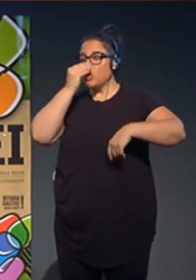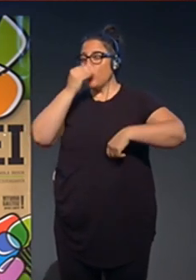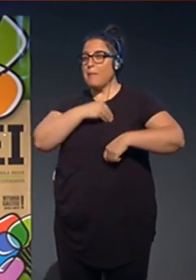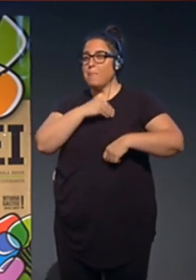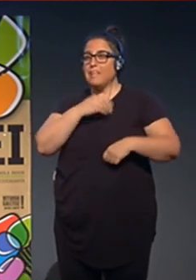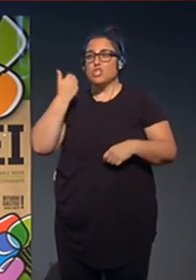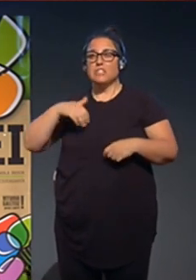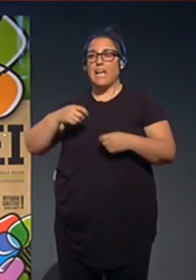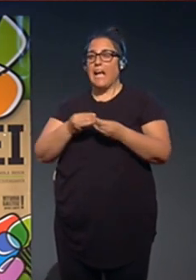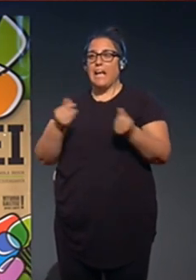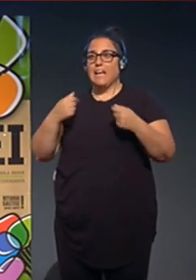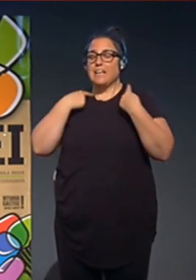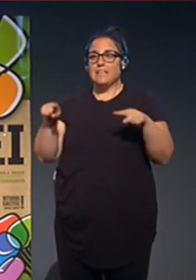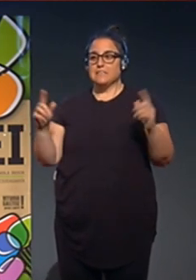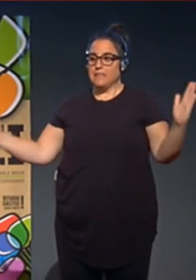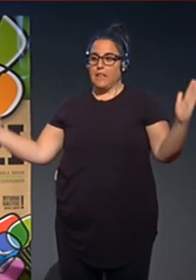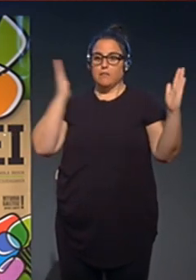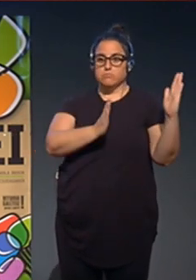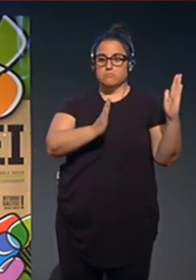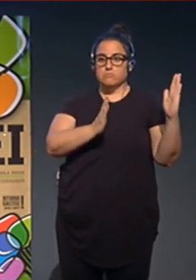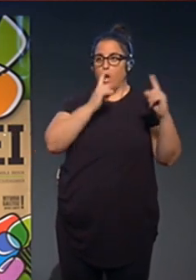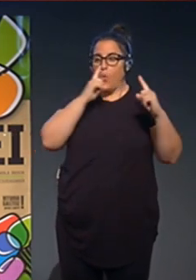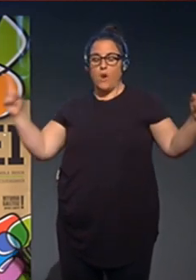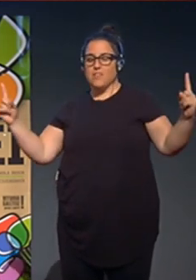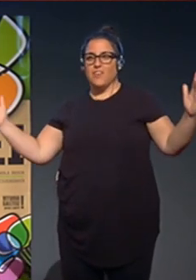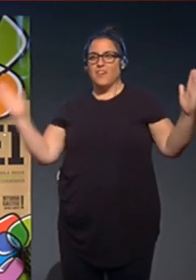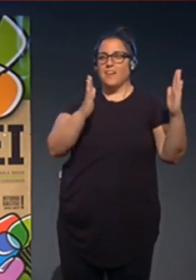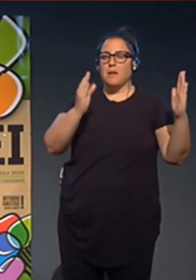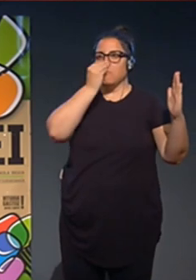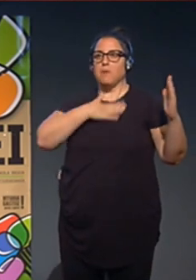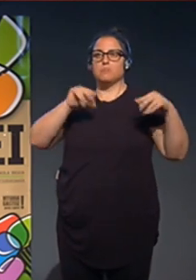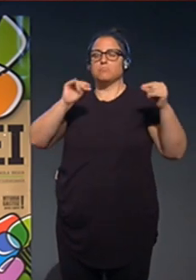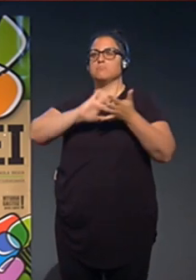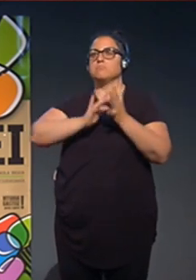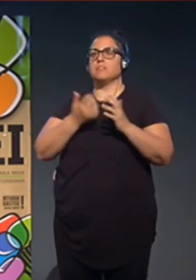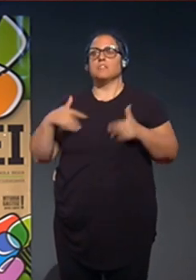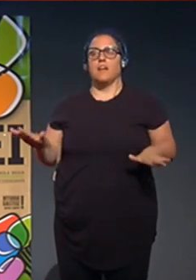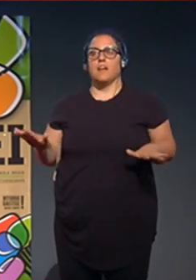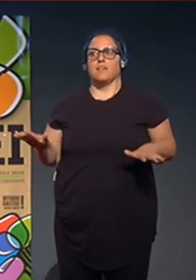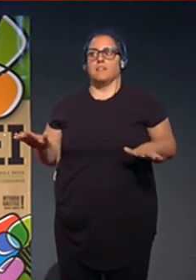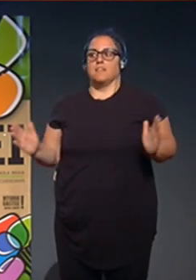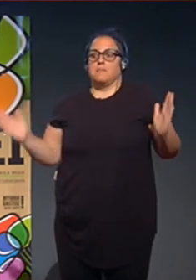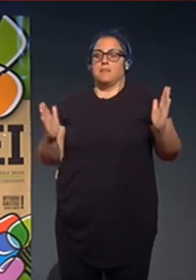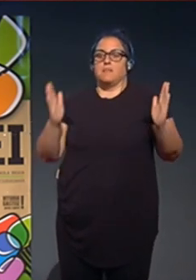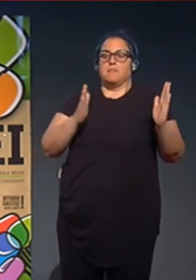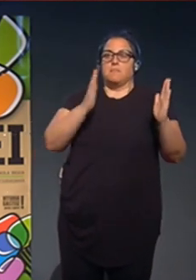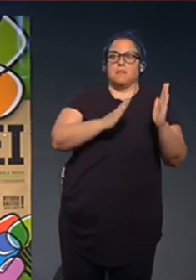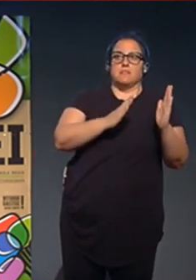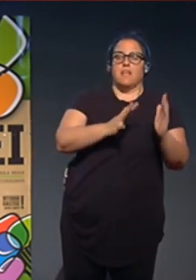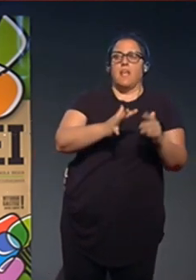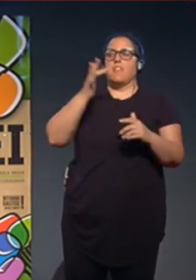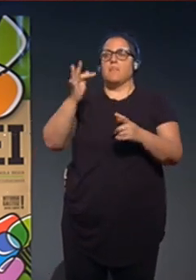que nos correspondería hasta el 31 de diciembre todo eso se está adelantando entonces esos cambios climáticos az